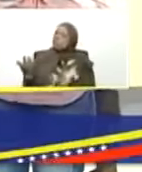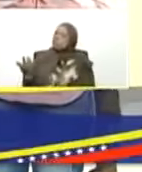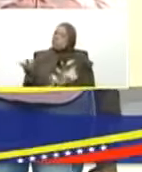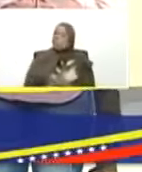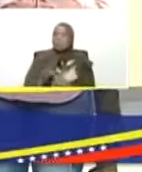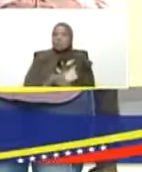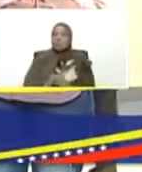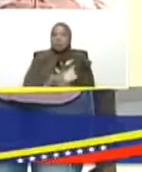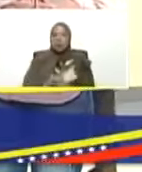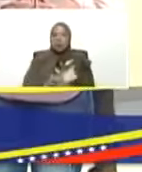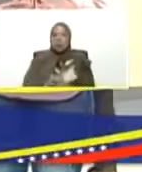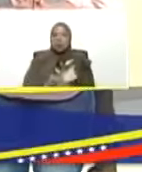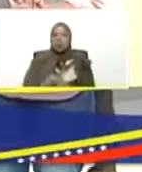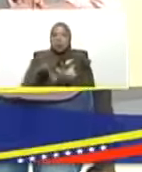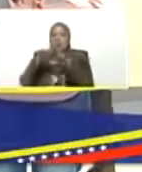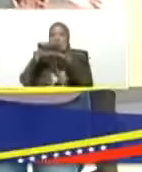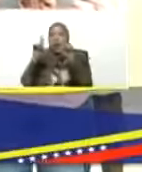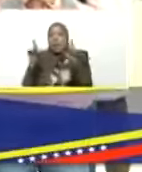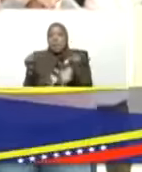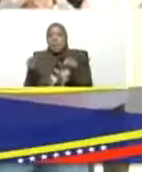Me imagino a comer las empanadas.